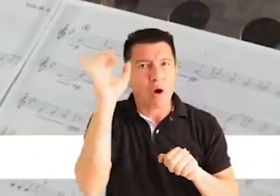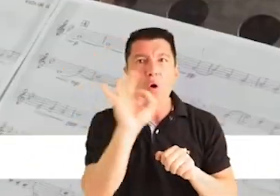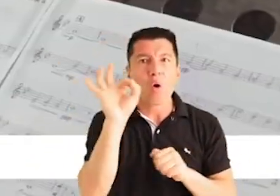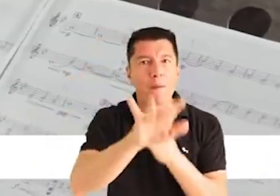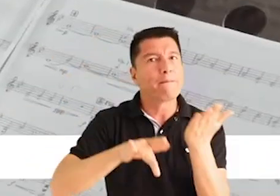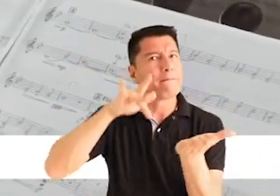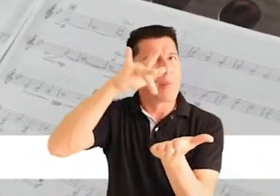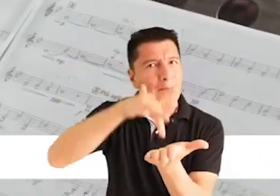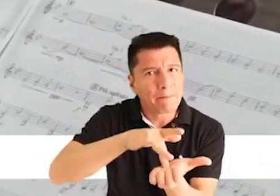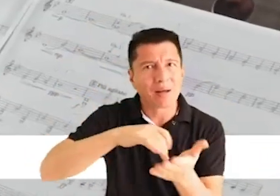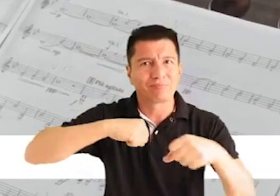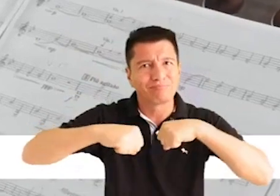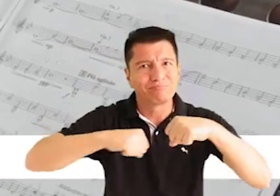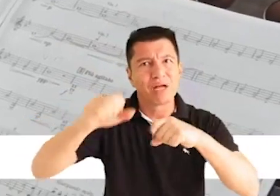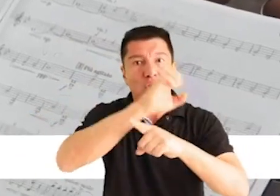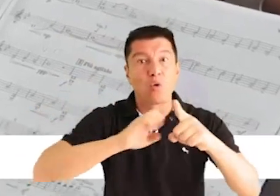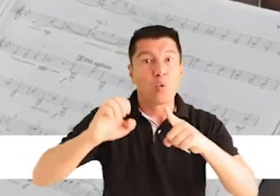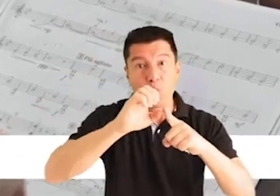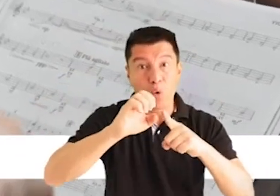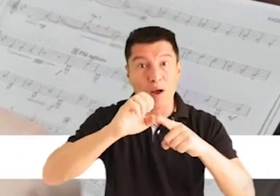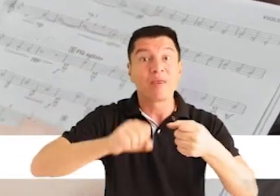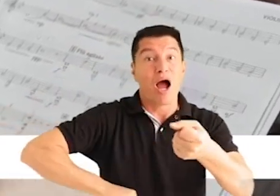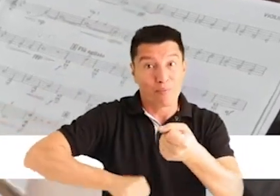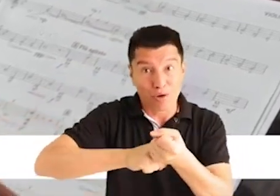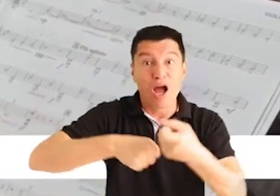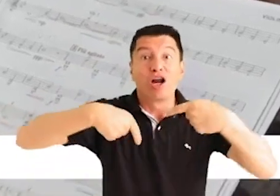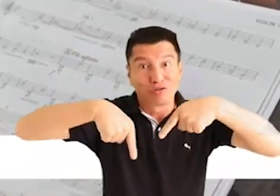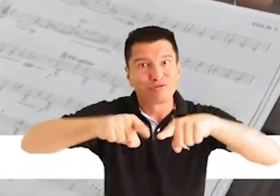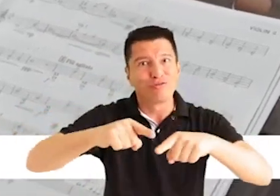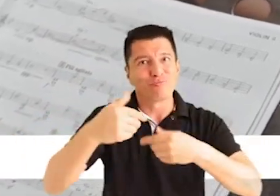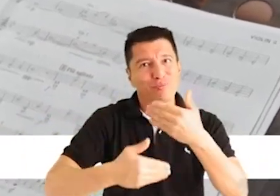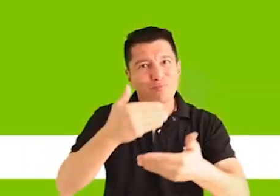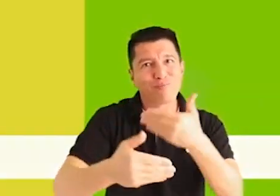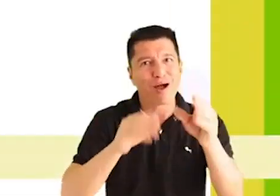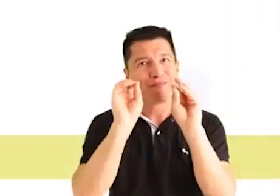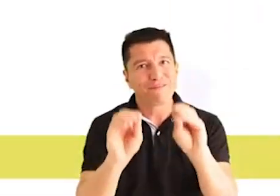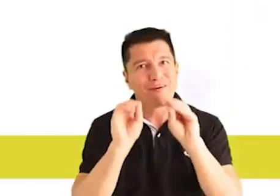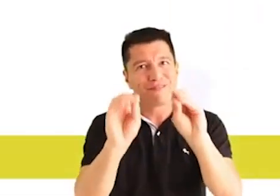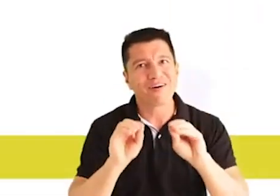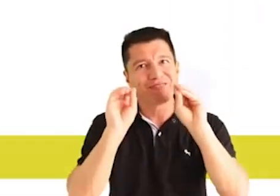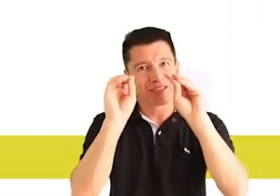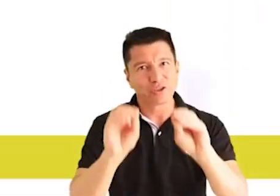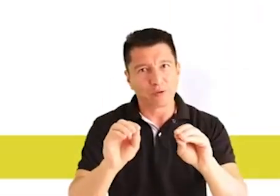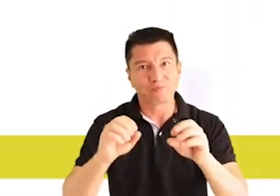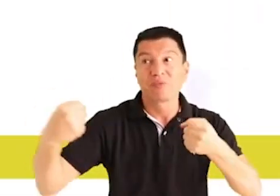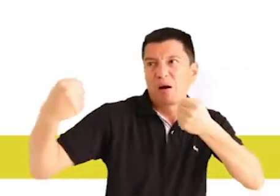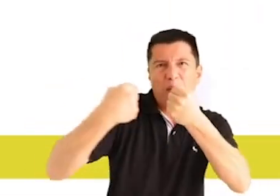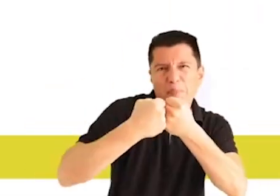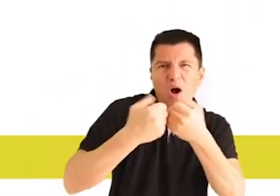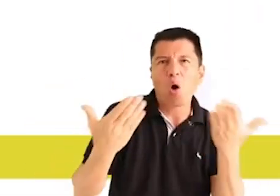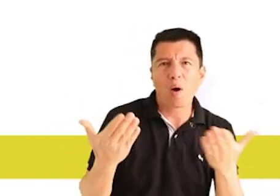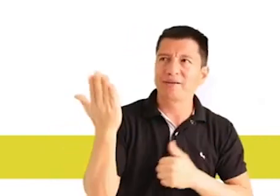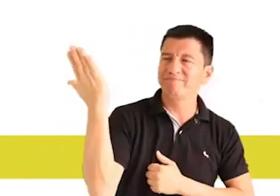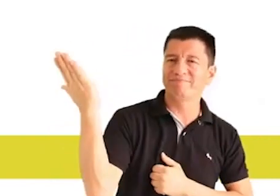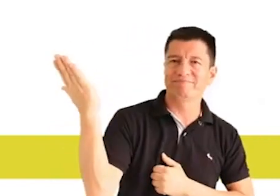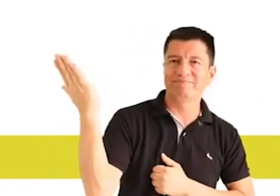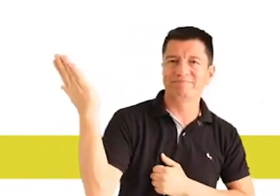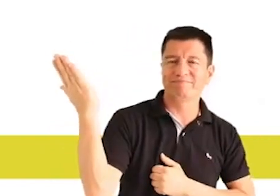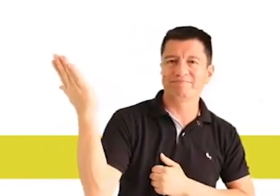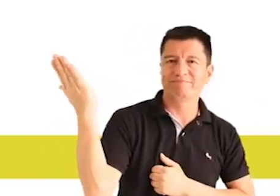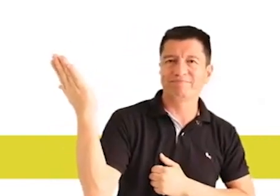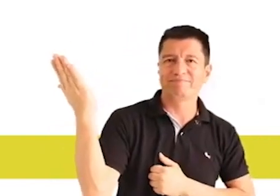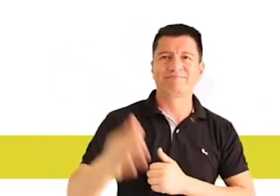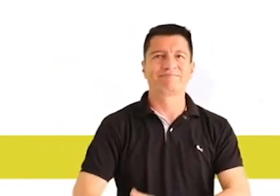académicas y participar en actividades culturales con el fin de apoyar tu proceso de formación. Contamos con alianzas con el Banco de la